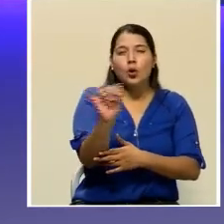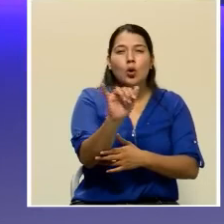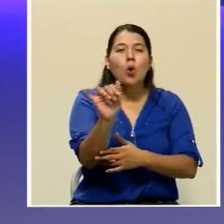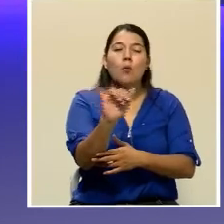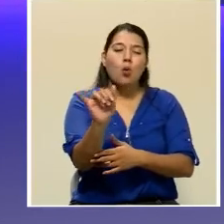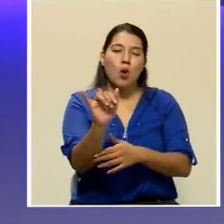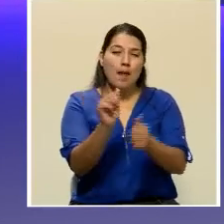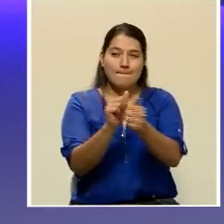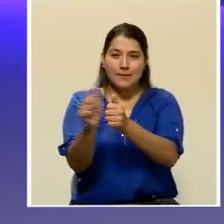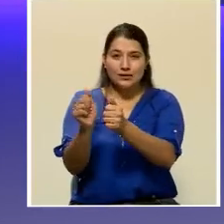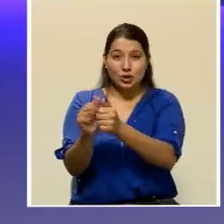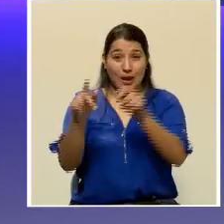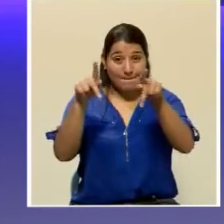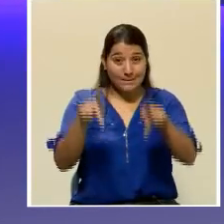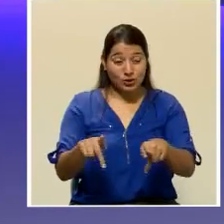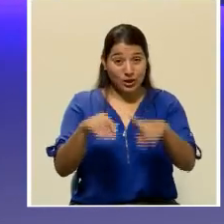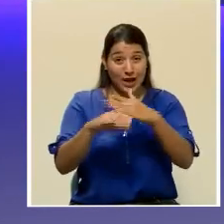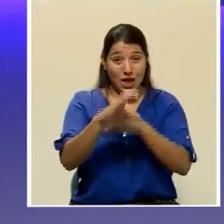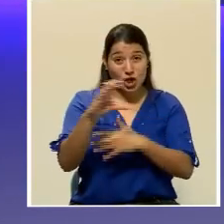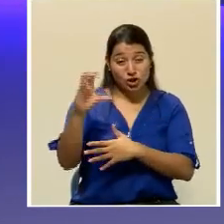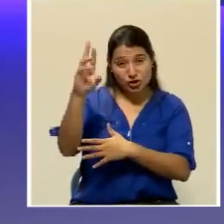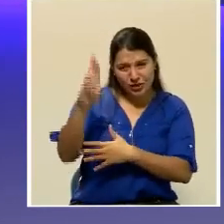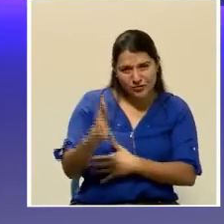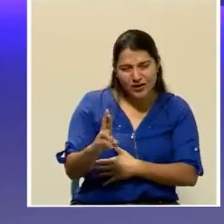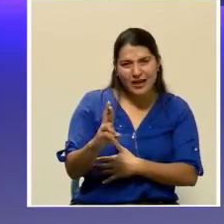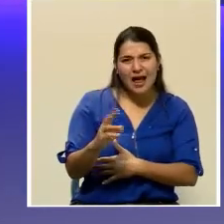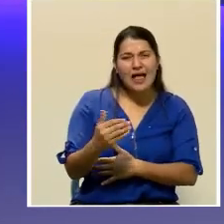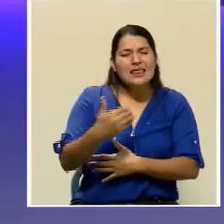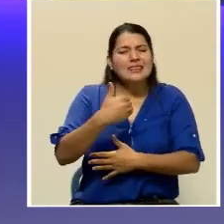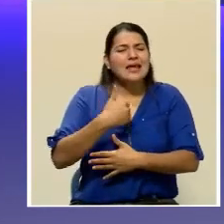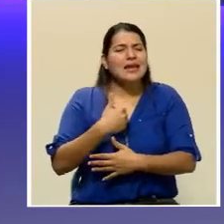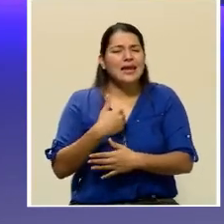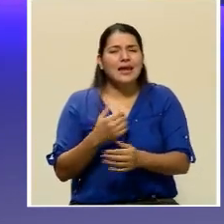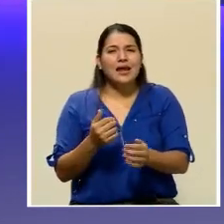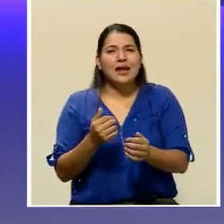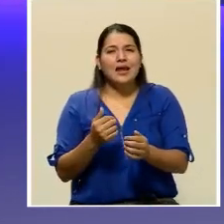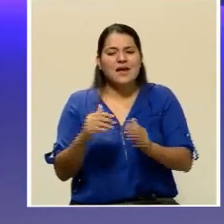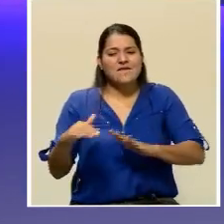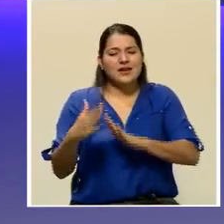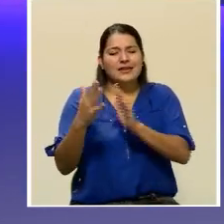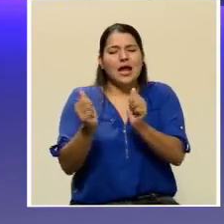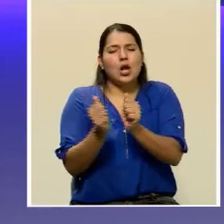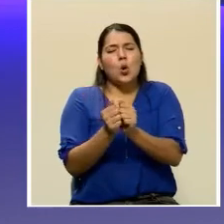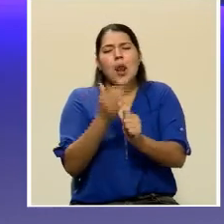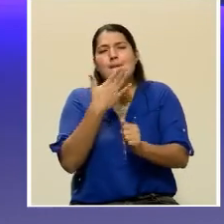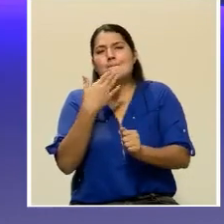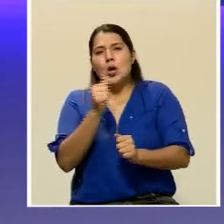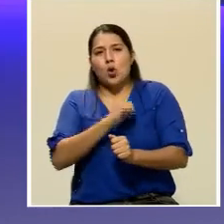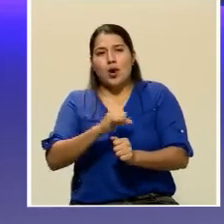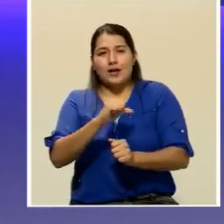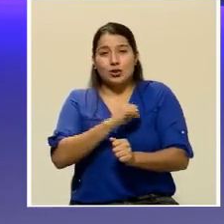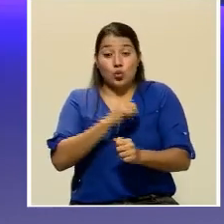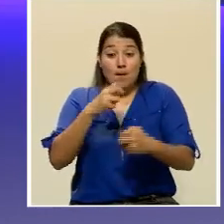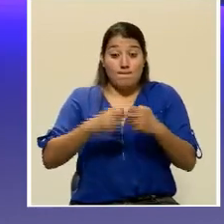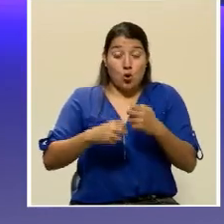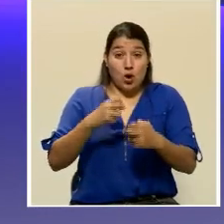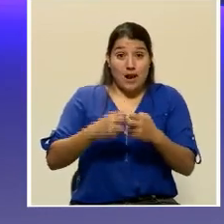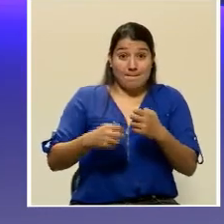con mucha actitud esta crisis sanitaria que estamos